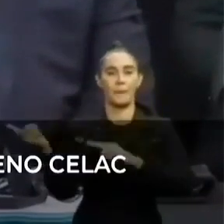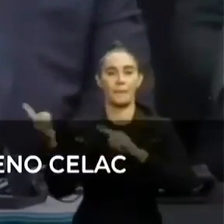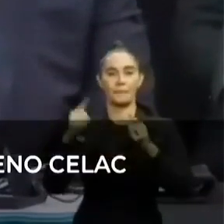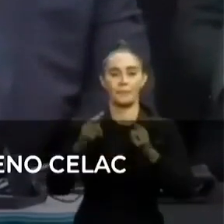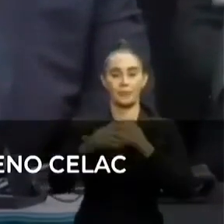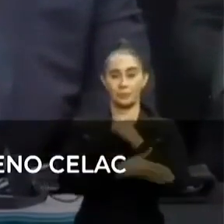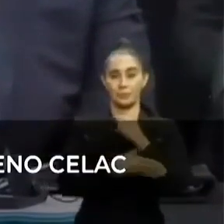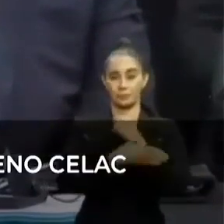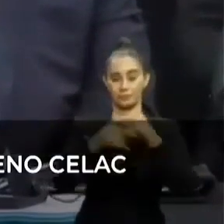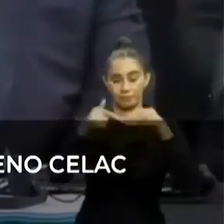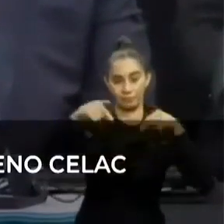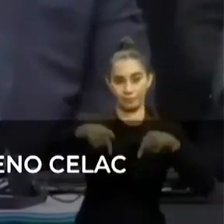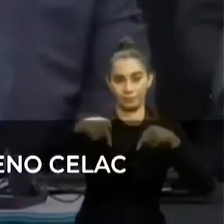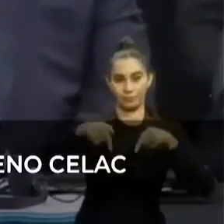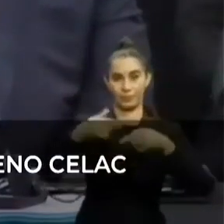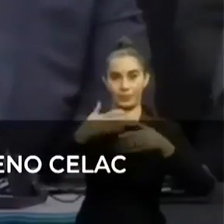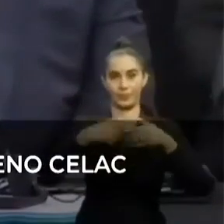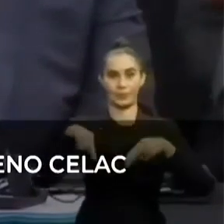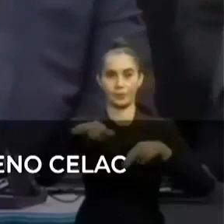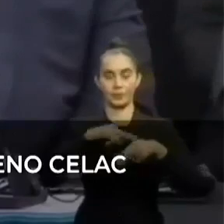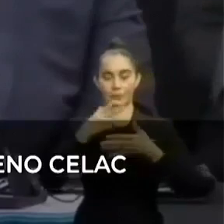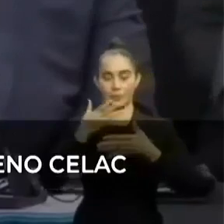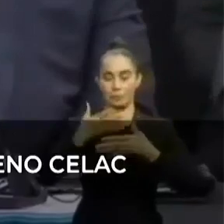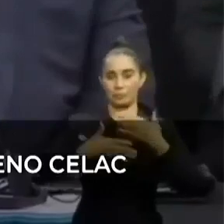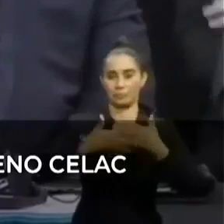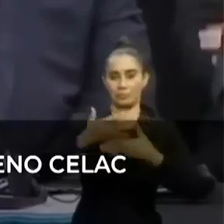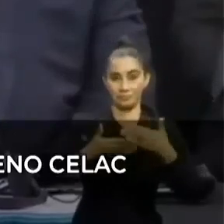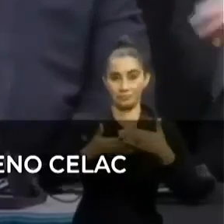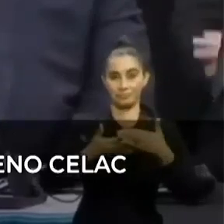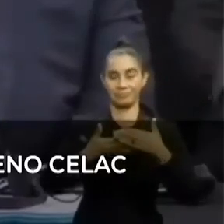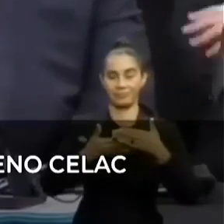que entre nosotros existe diversidad, y hasta